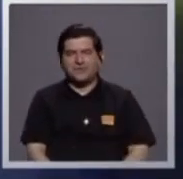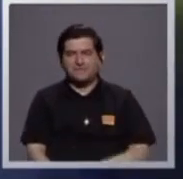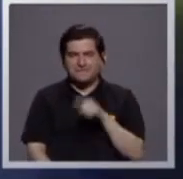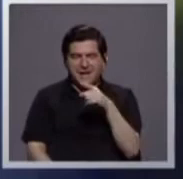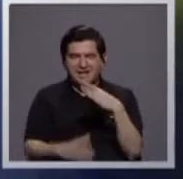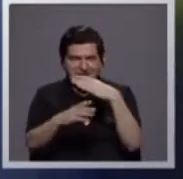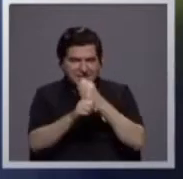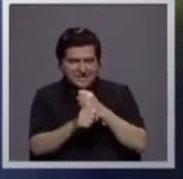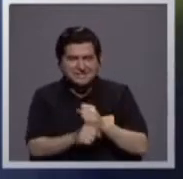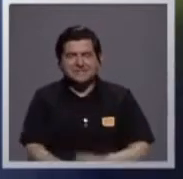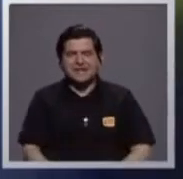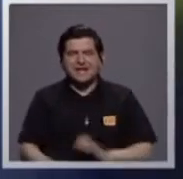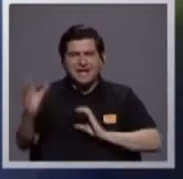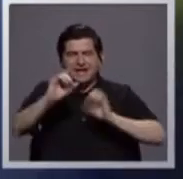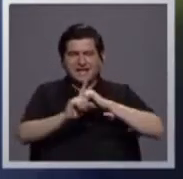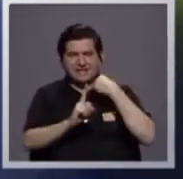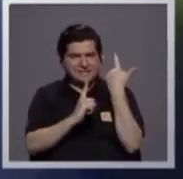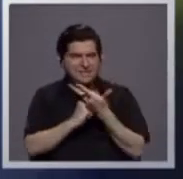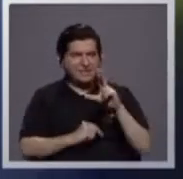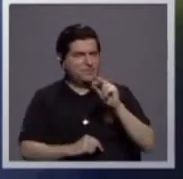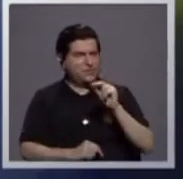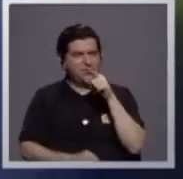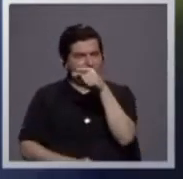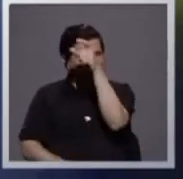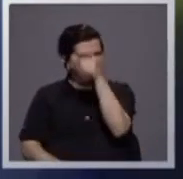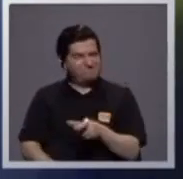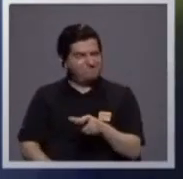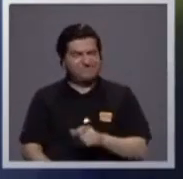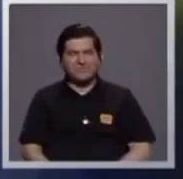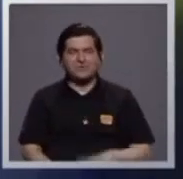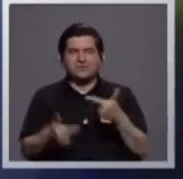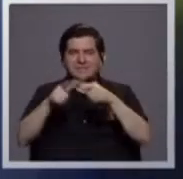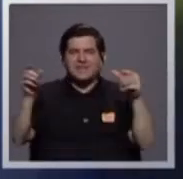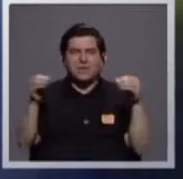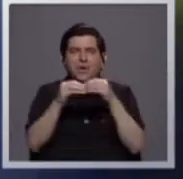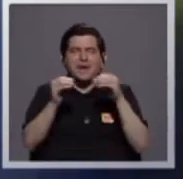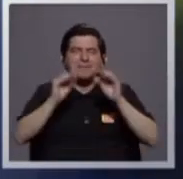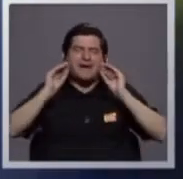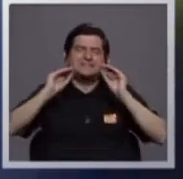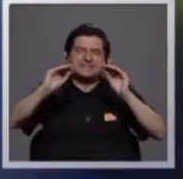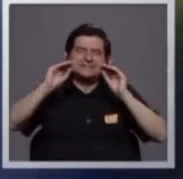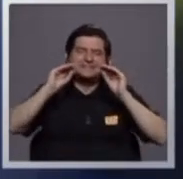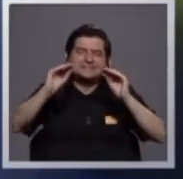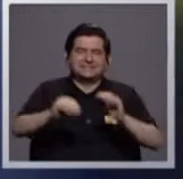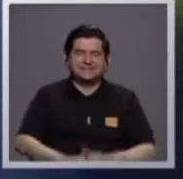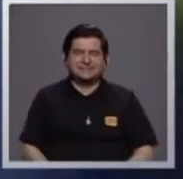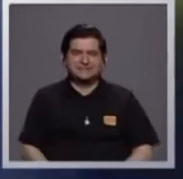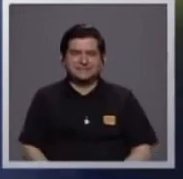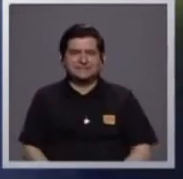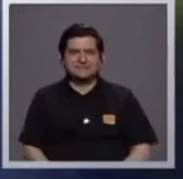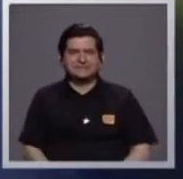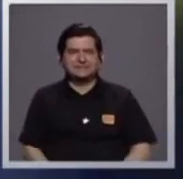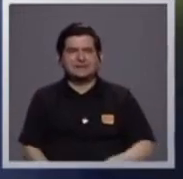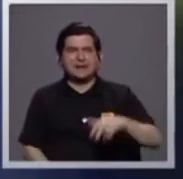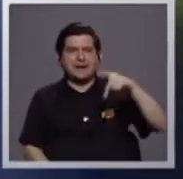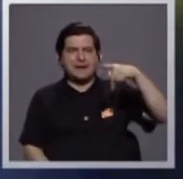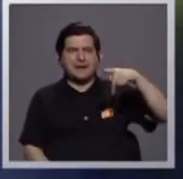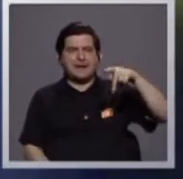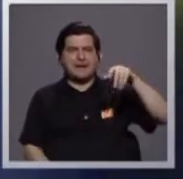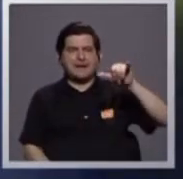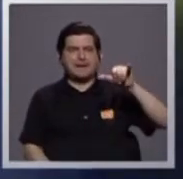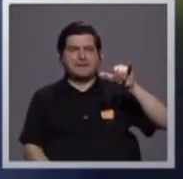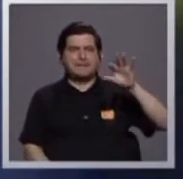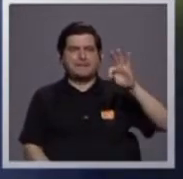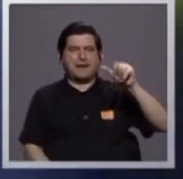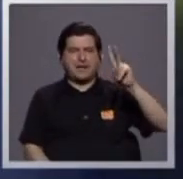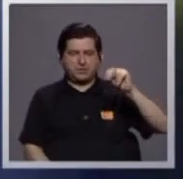Y los científicos sociales por lo general no somos así, entonces sí necesitamos como un lenguaje mucho más pedagógico, y Python creo que brinda eso. Entonces creo que